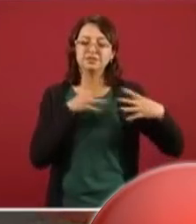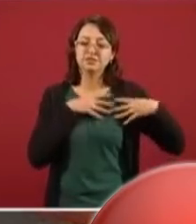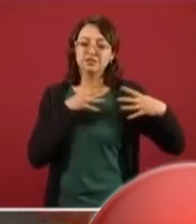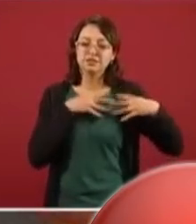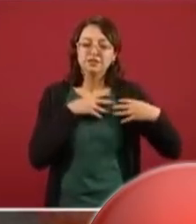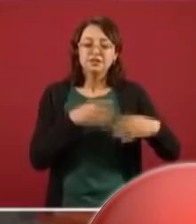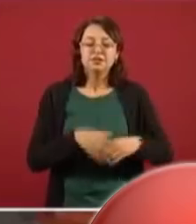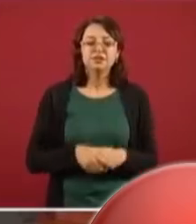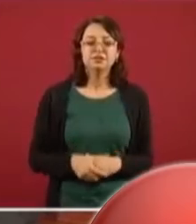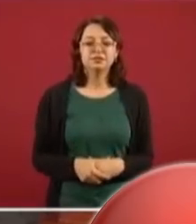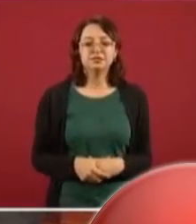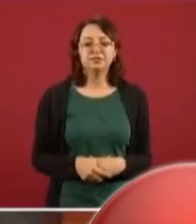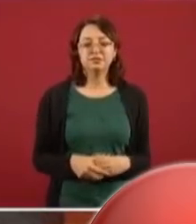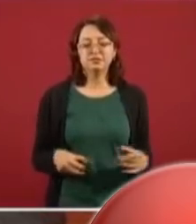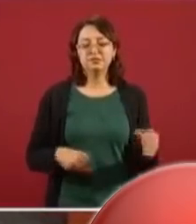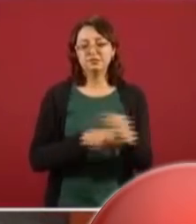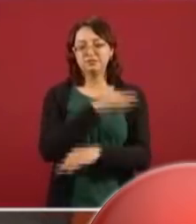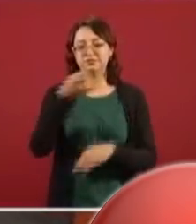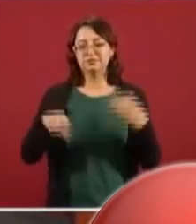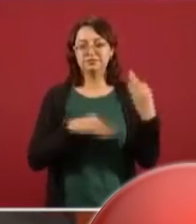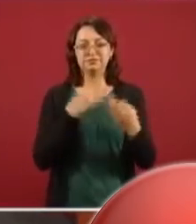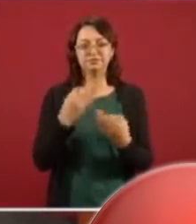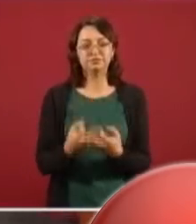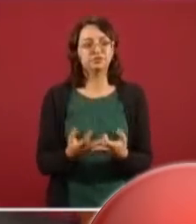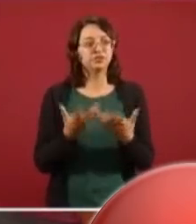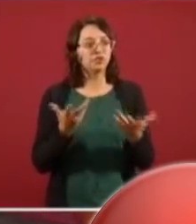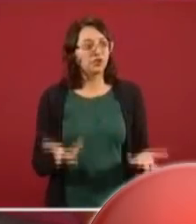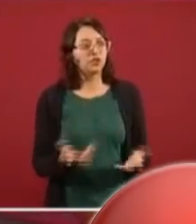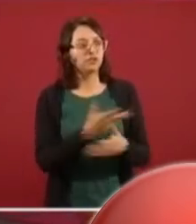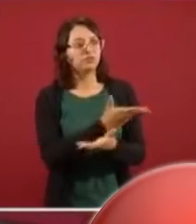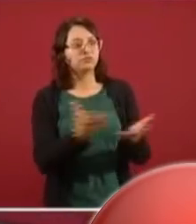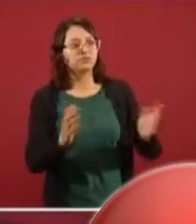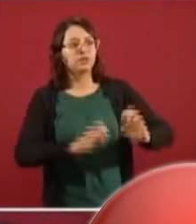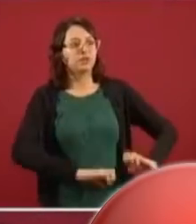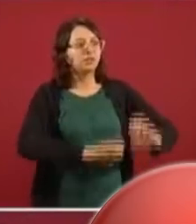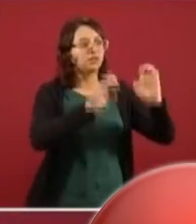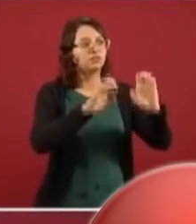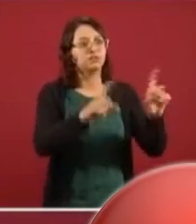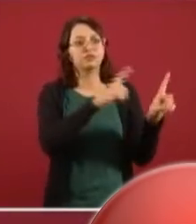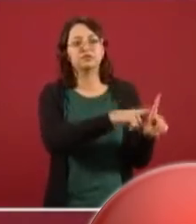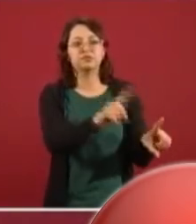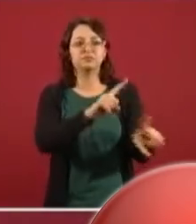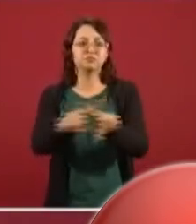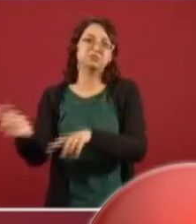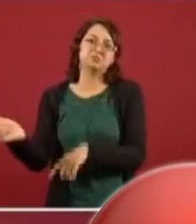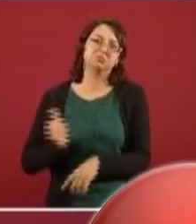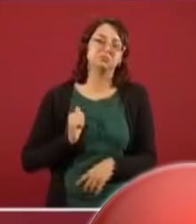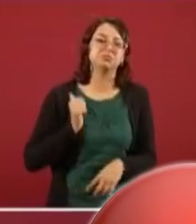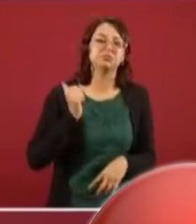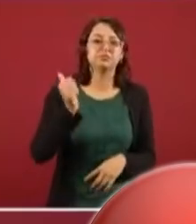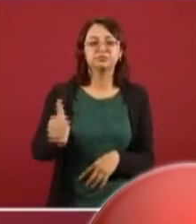Aprovechar toda la infraestructura que se tiene, no